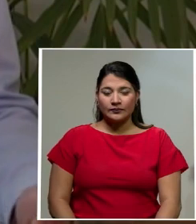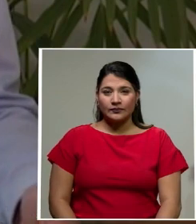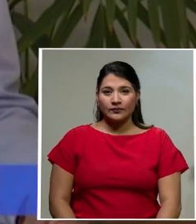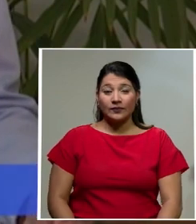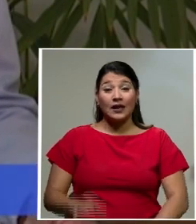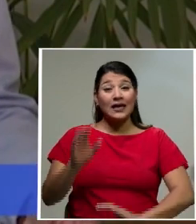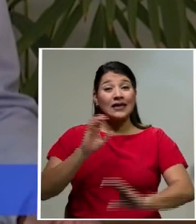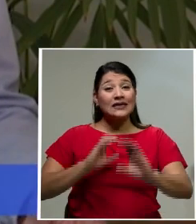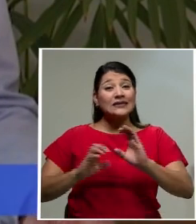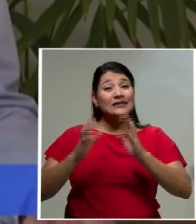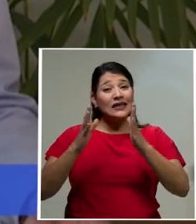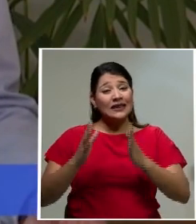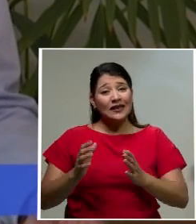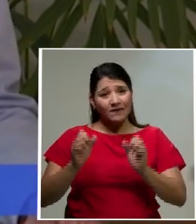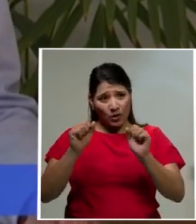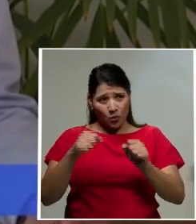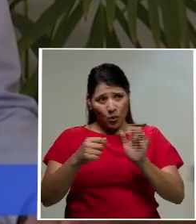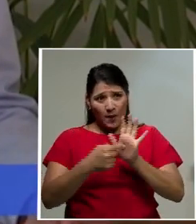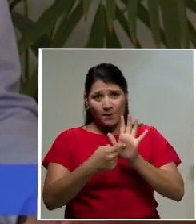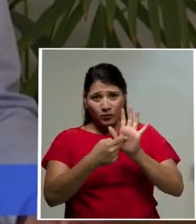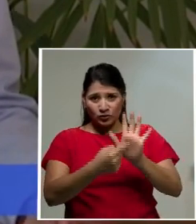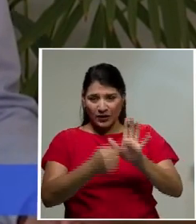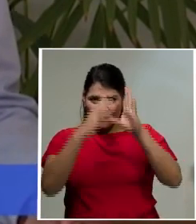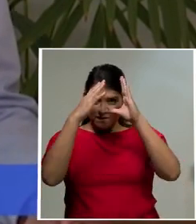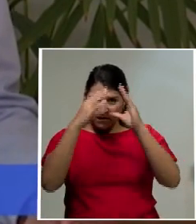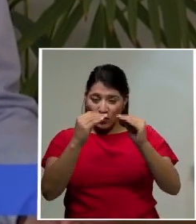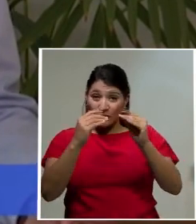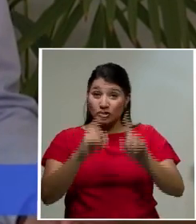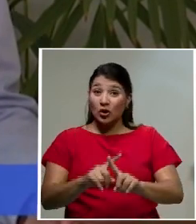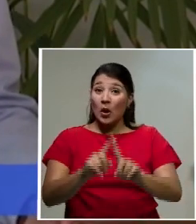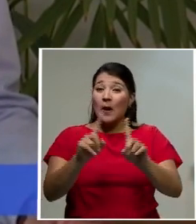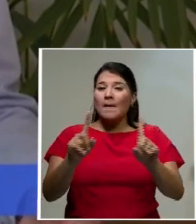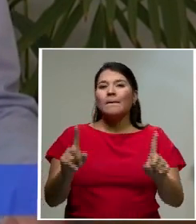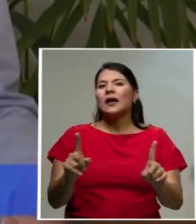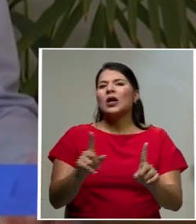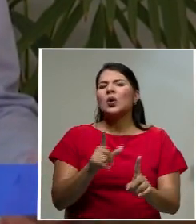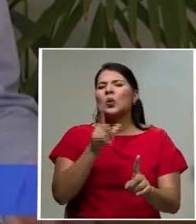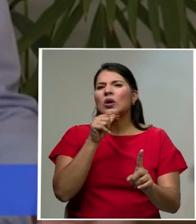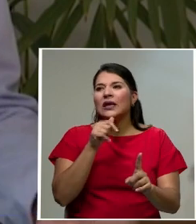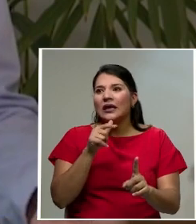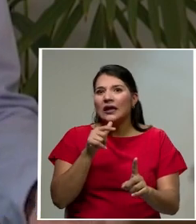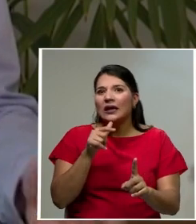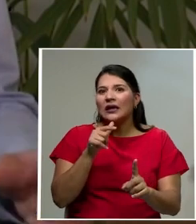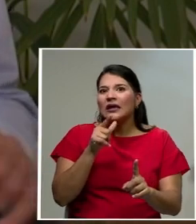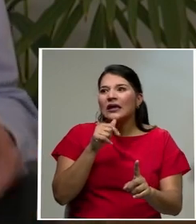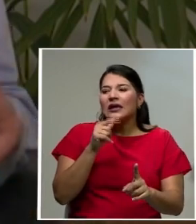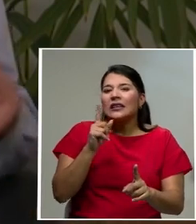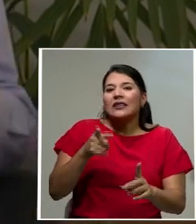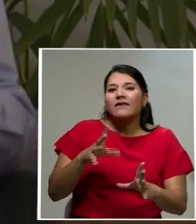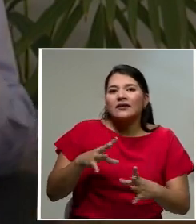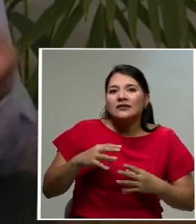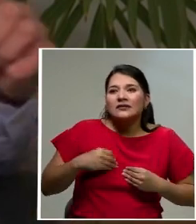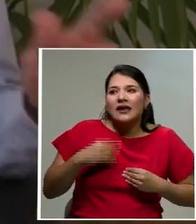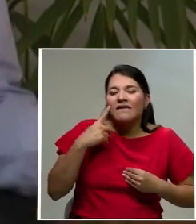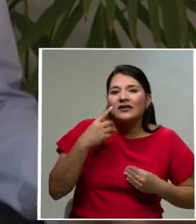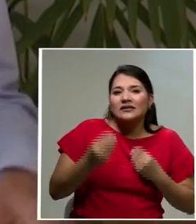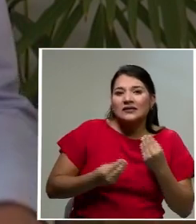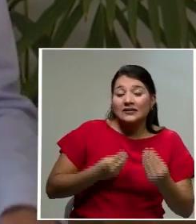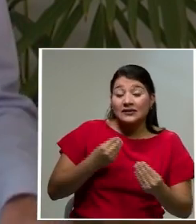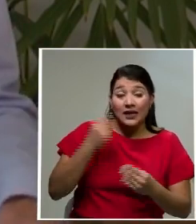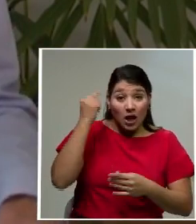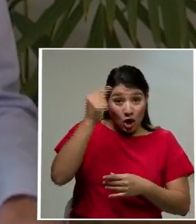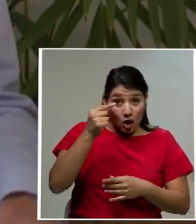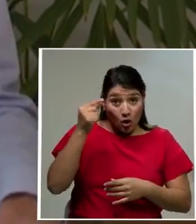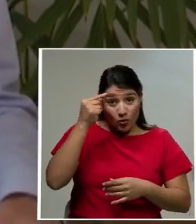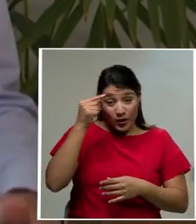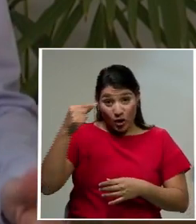Los científicos pueden publicar estos informes, pero en última instancia la acción debe ser dirigida por los gobiernos. El G20, que forman los